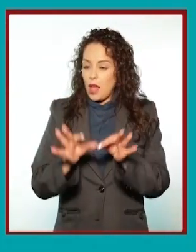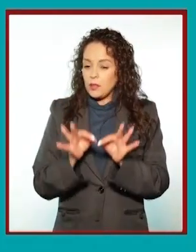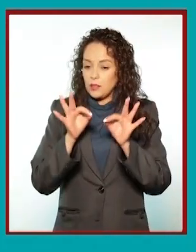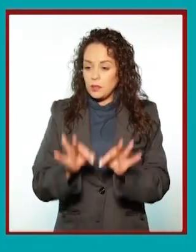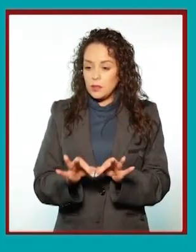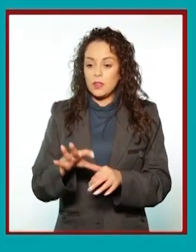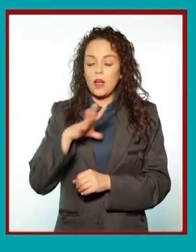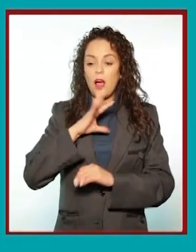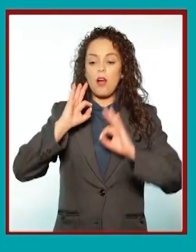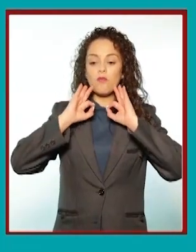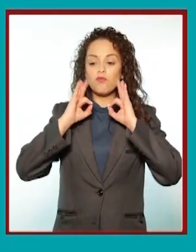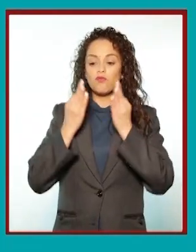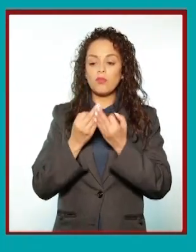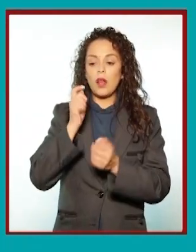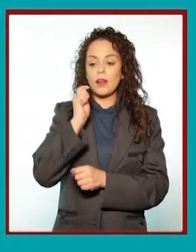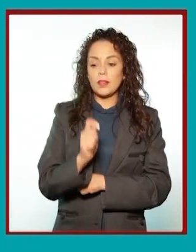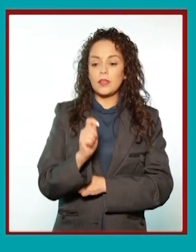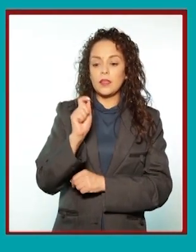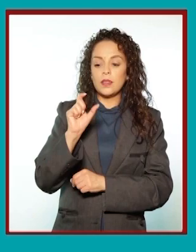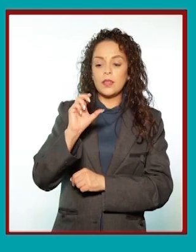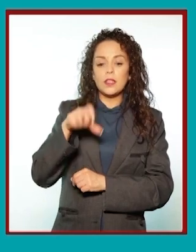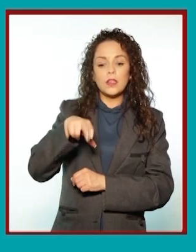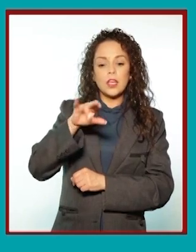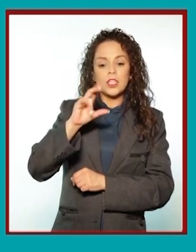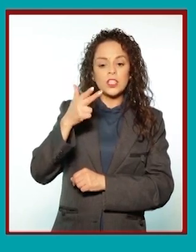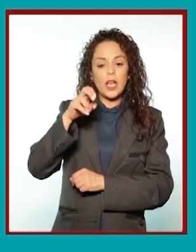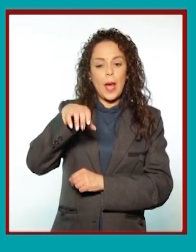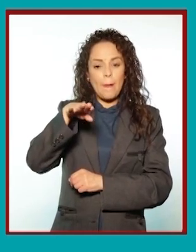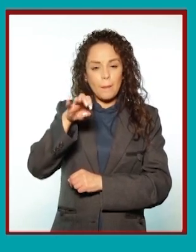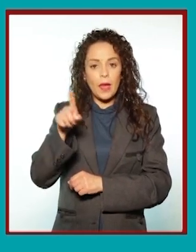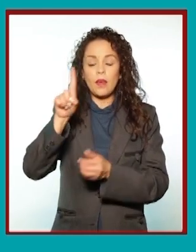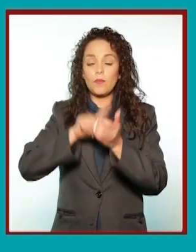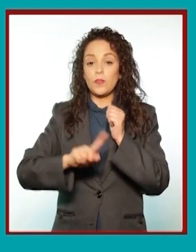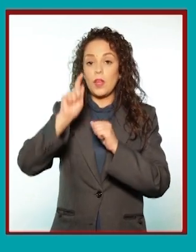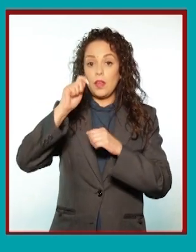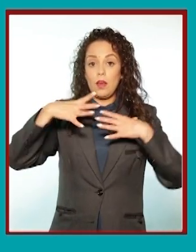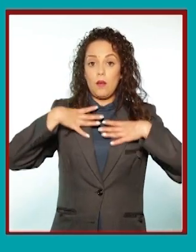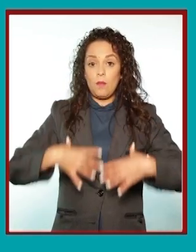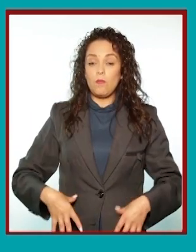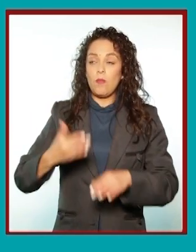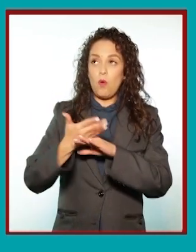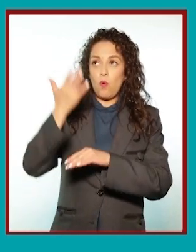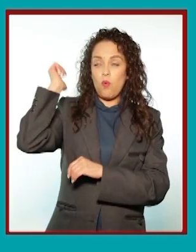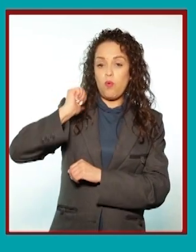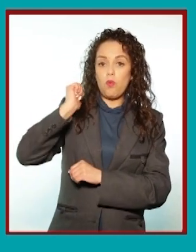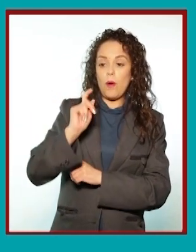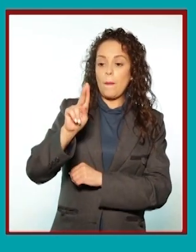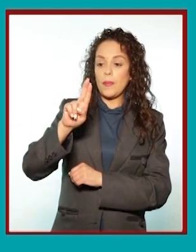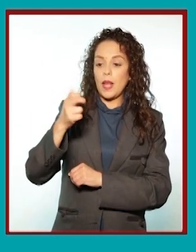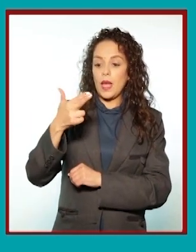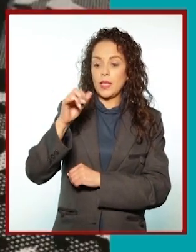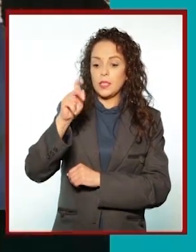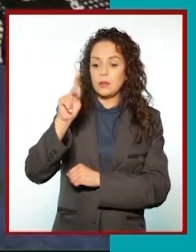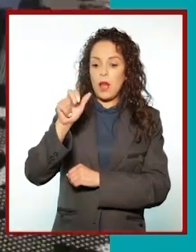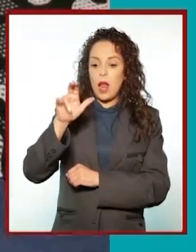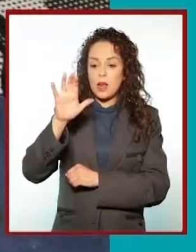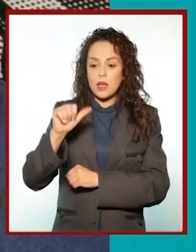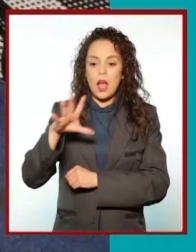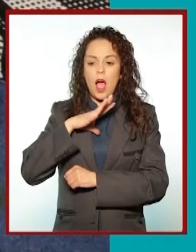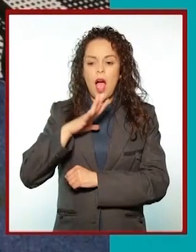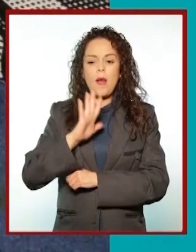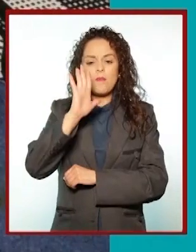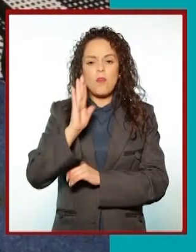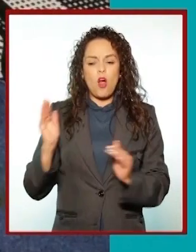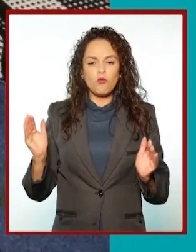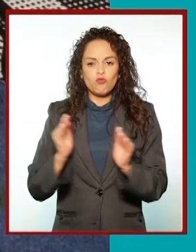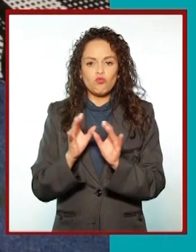como más concretos tiene la forma de un quechquemer, que es una prenda prehispánica, y entonces tiene una pequeña